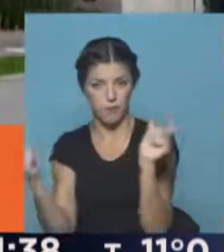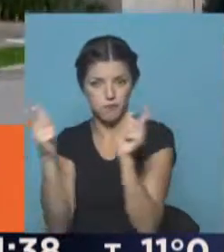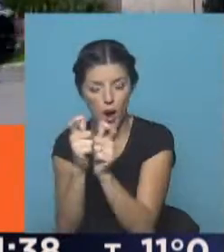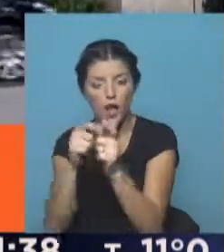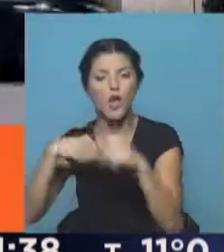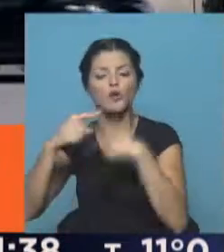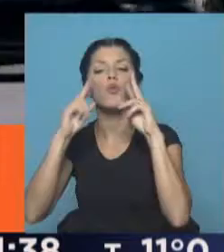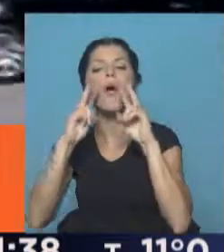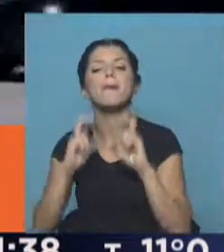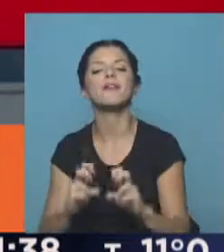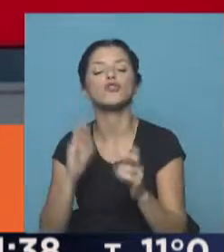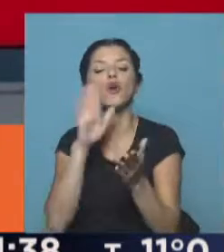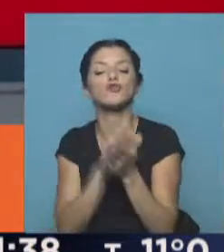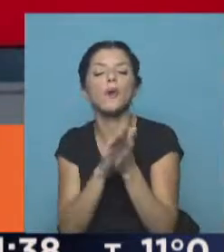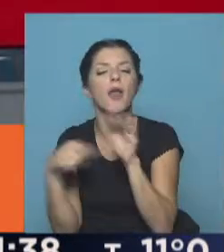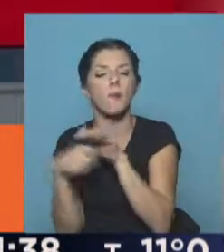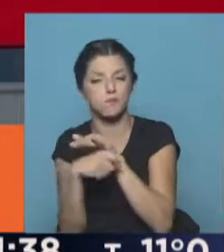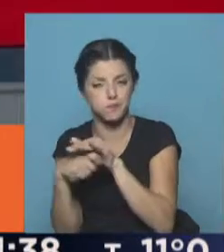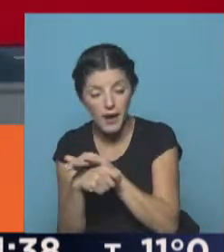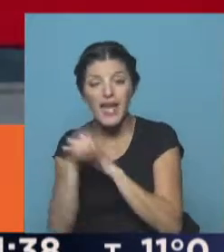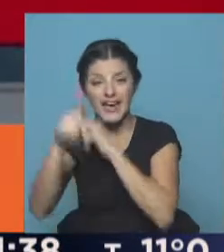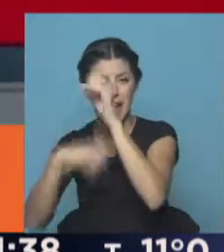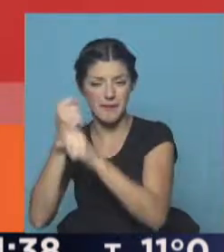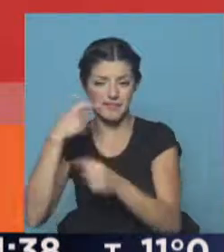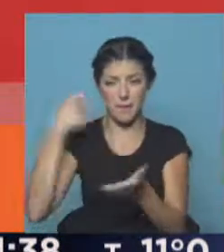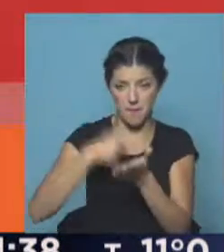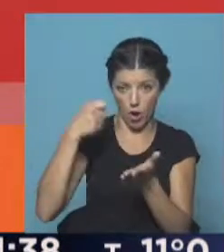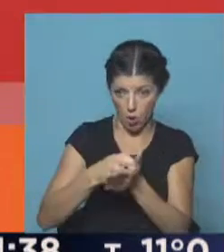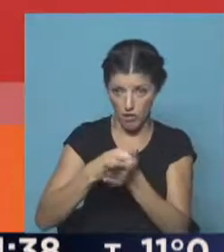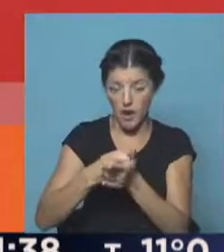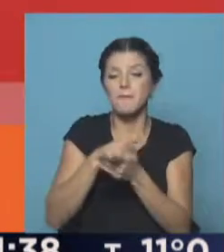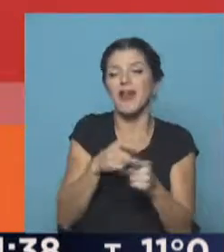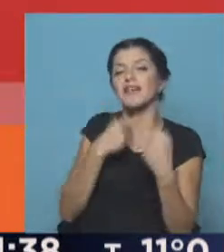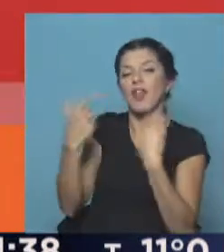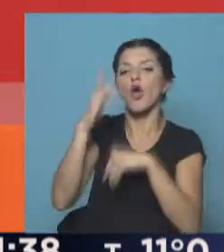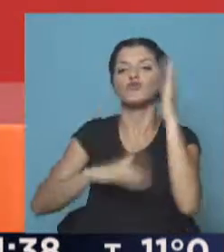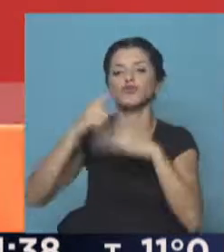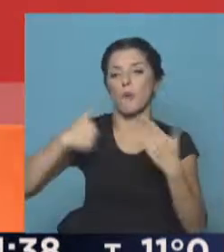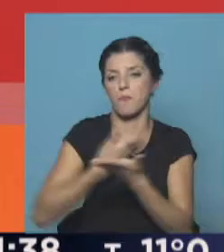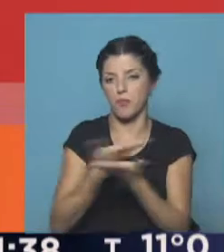investigaciones relacionadas con los presuntos sobornos que Odebrecht pagó al acceder a contratos de obra pública.